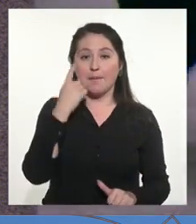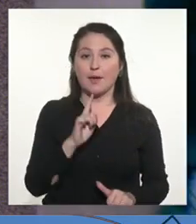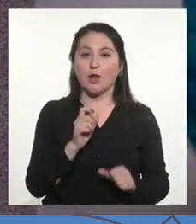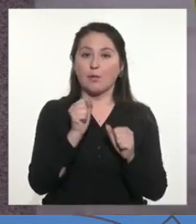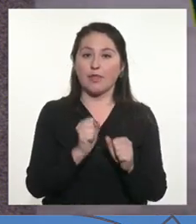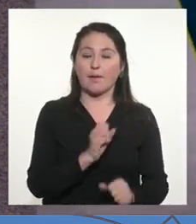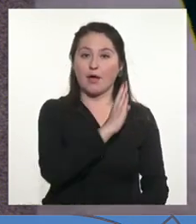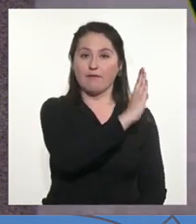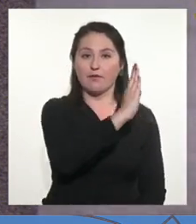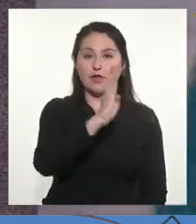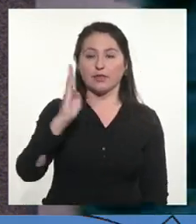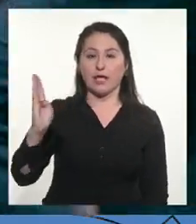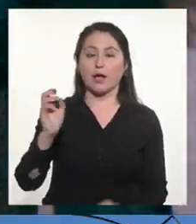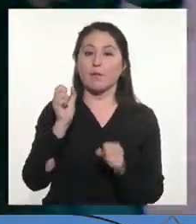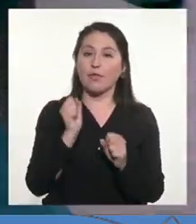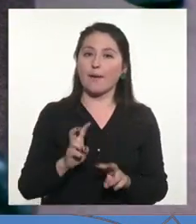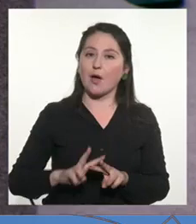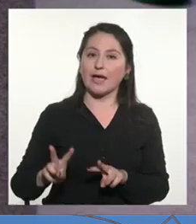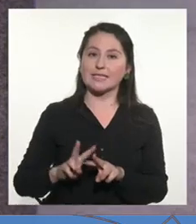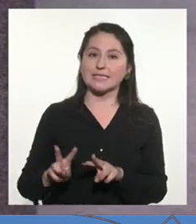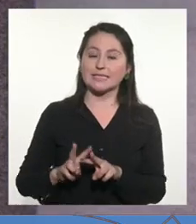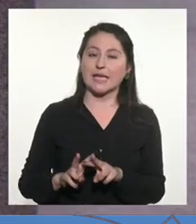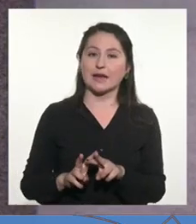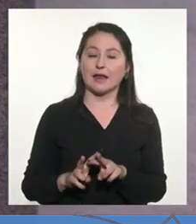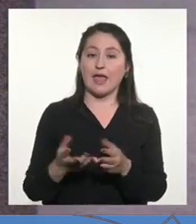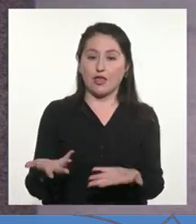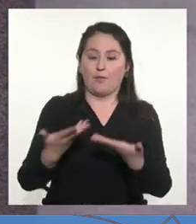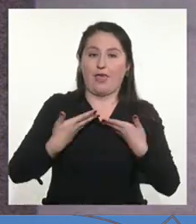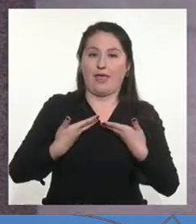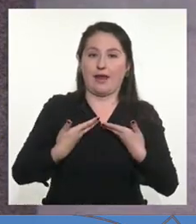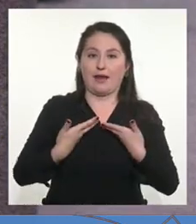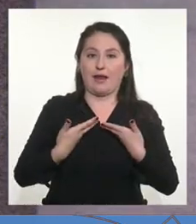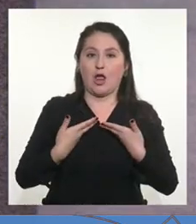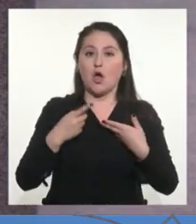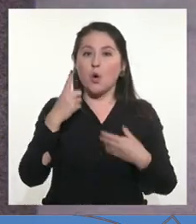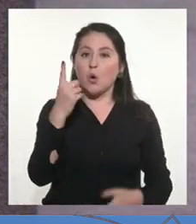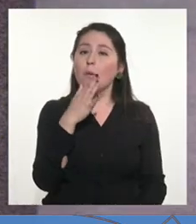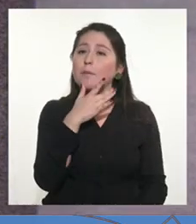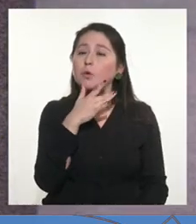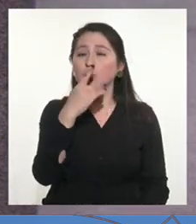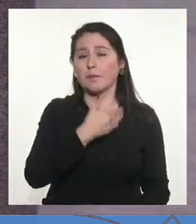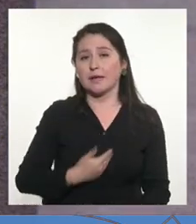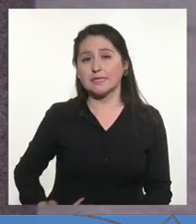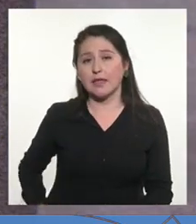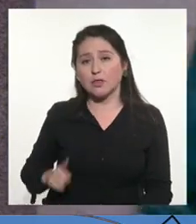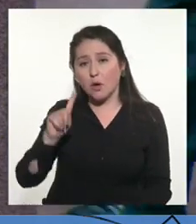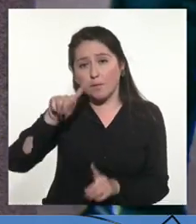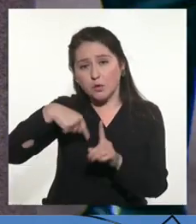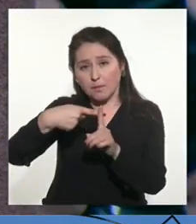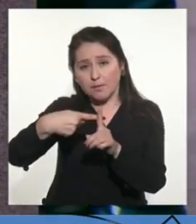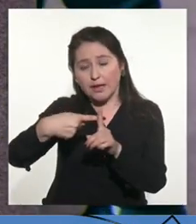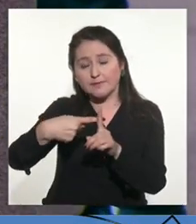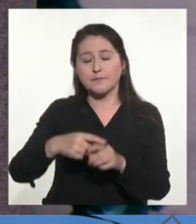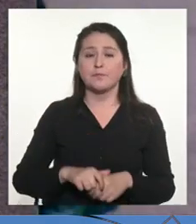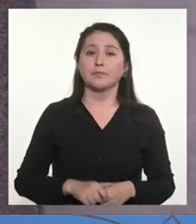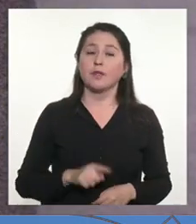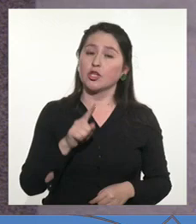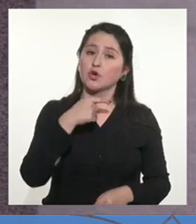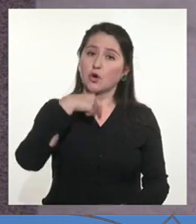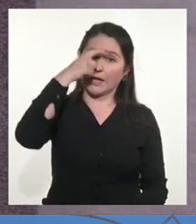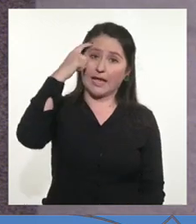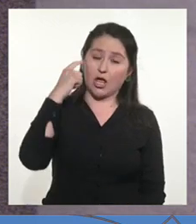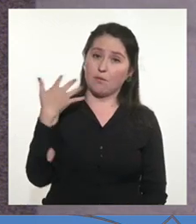biblioteca nos proporcionará justamente eso por eso que me ha un minuto reciente yo pienso que es muy importante